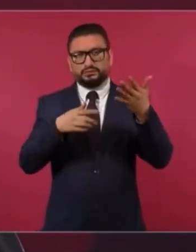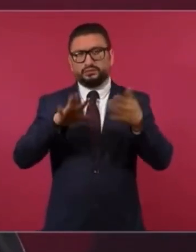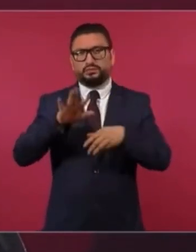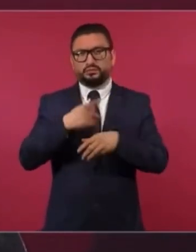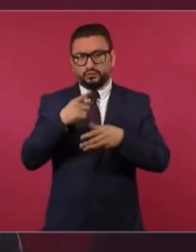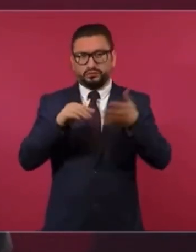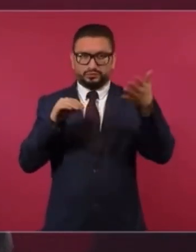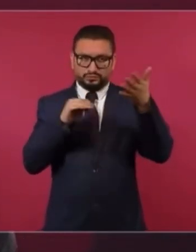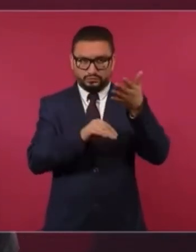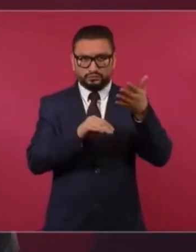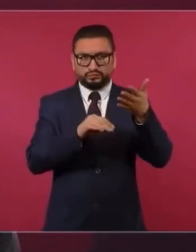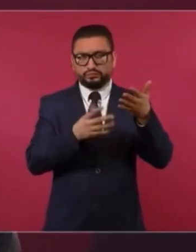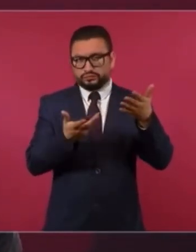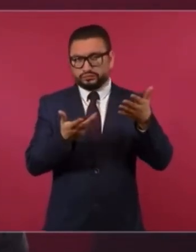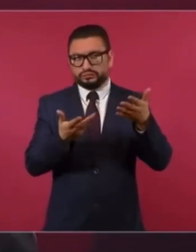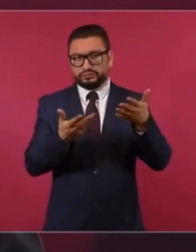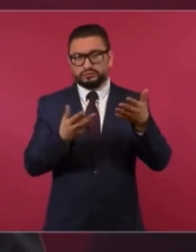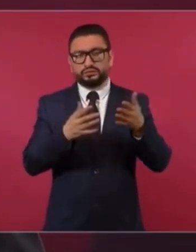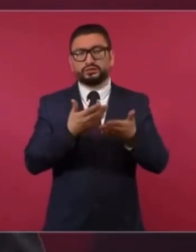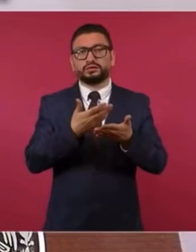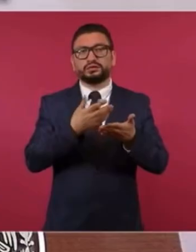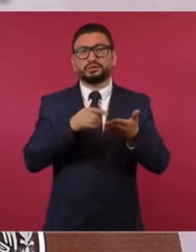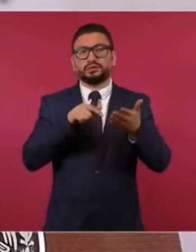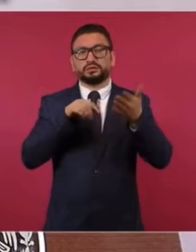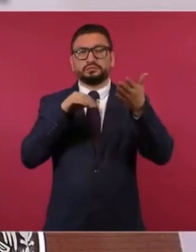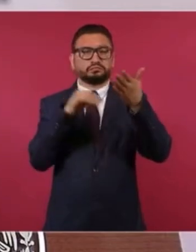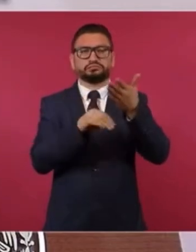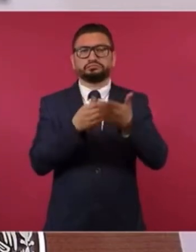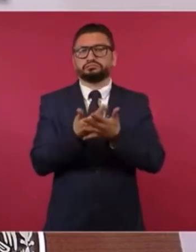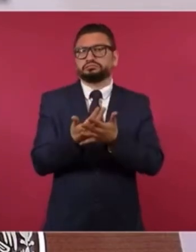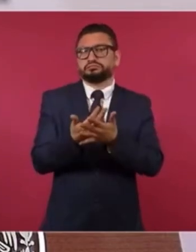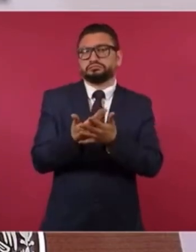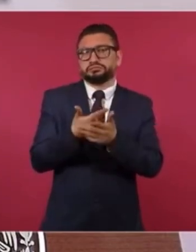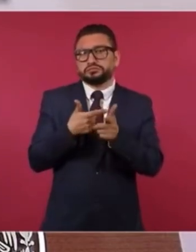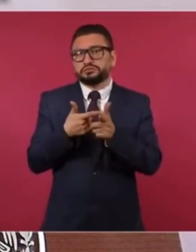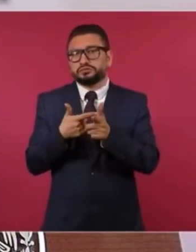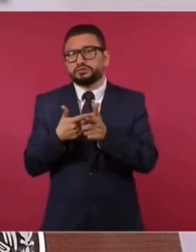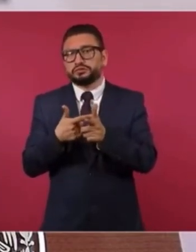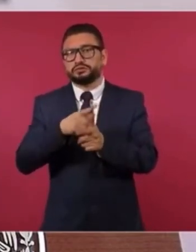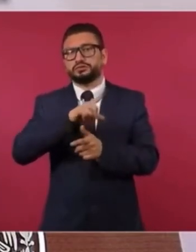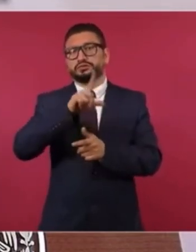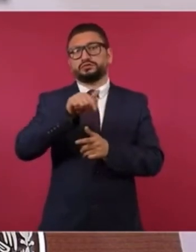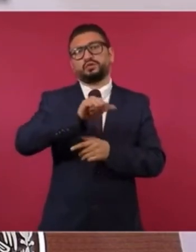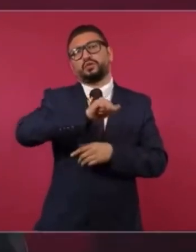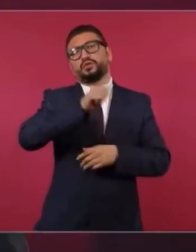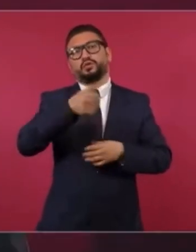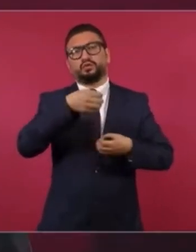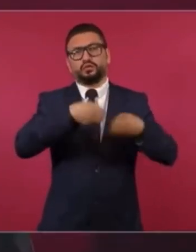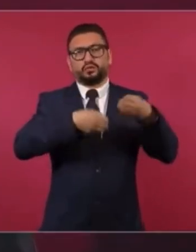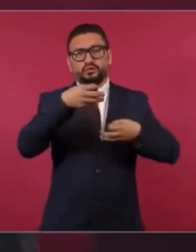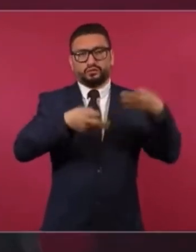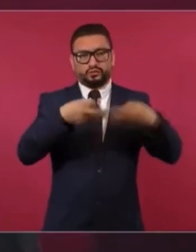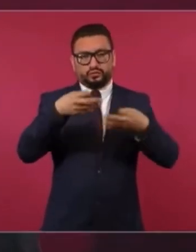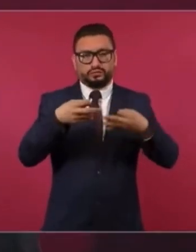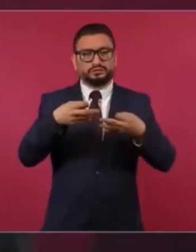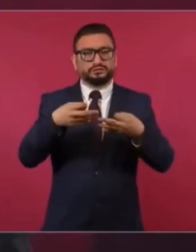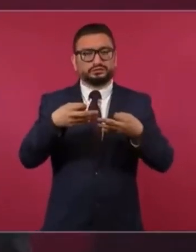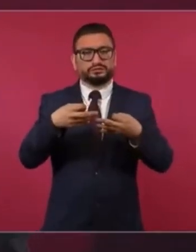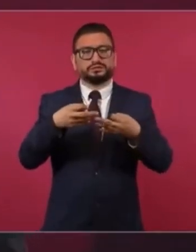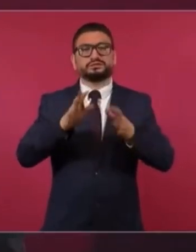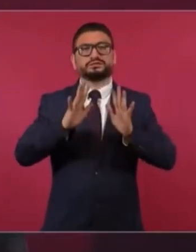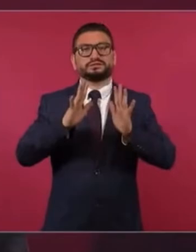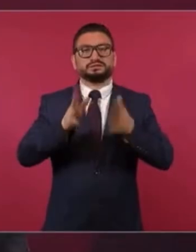UIF y pues ahí se mantenía. Pero ya antes otro juez, hace mucho, le había dado